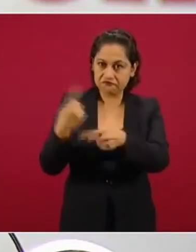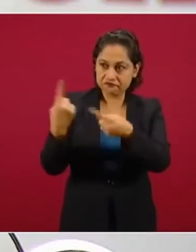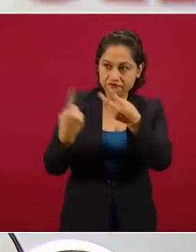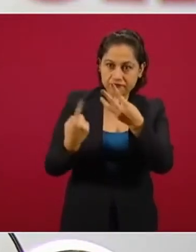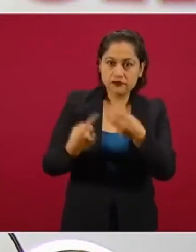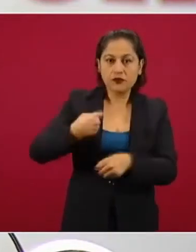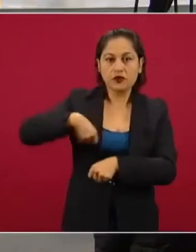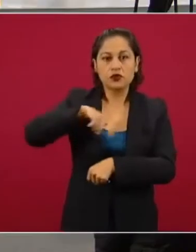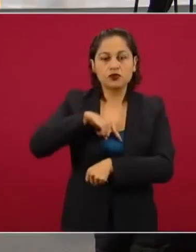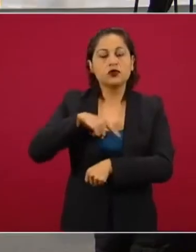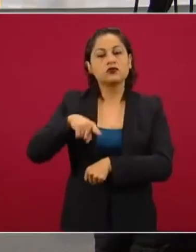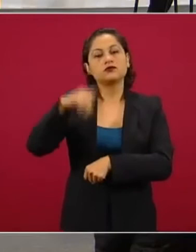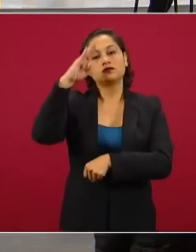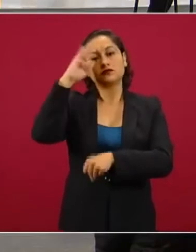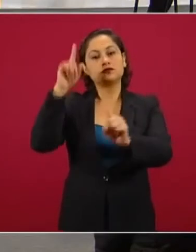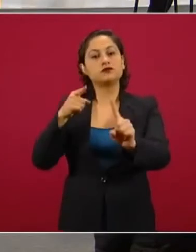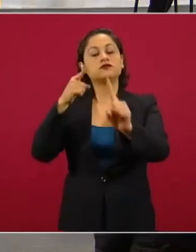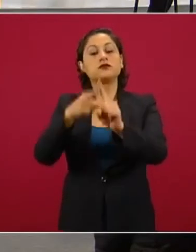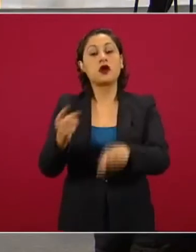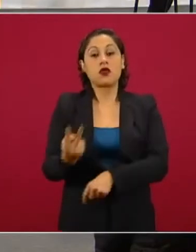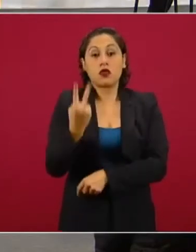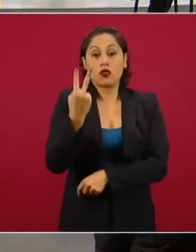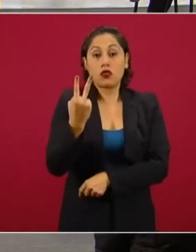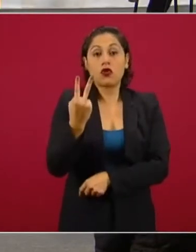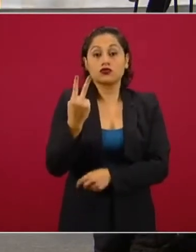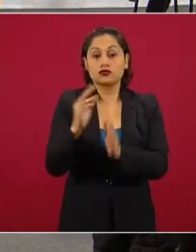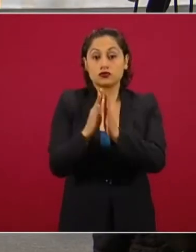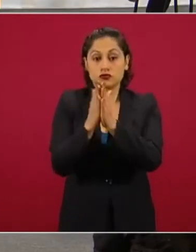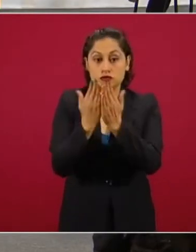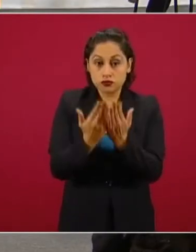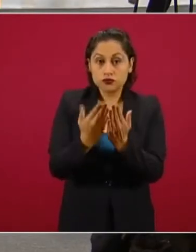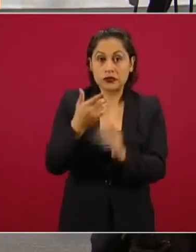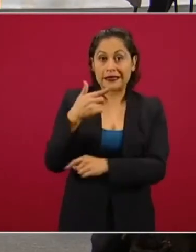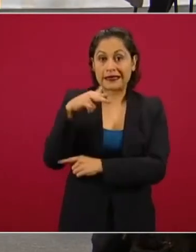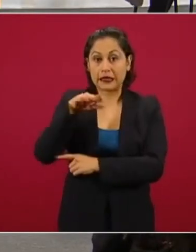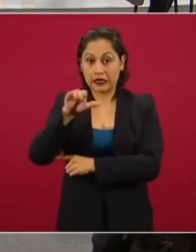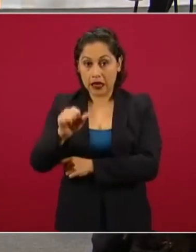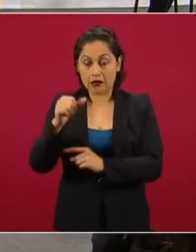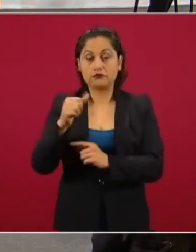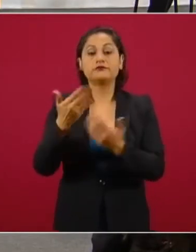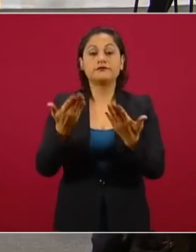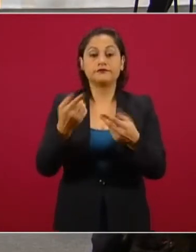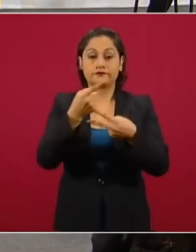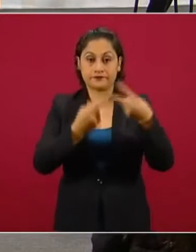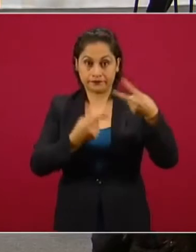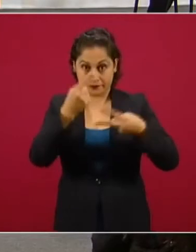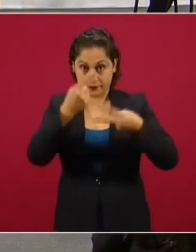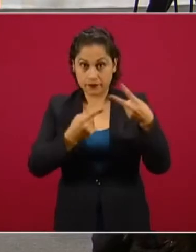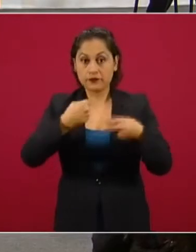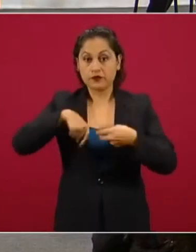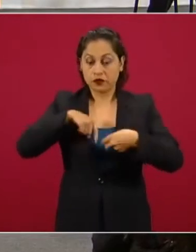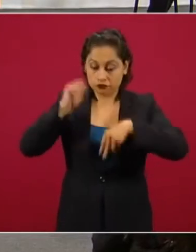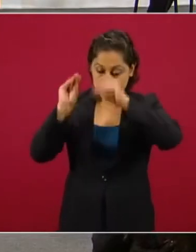dos guías. Si me pasan la siguiente, por favor. Dos guías técnicas que desarrollamos